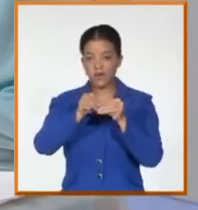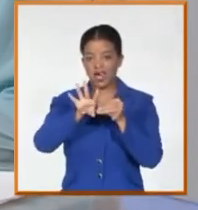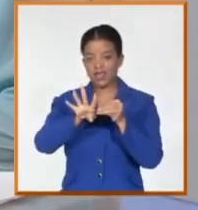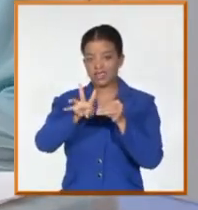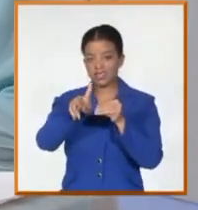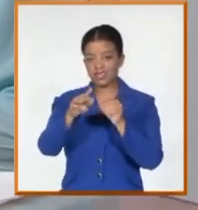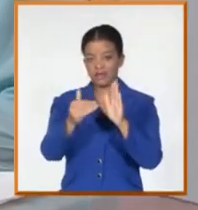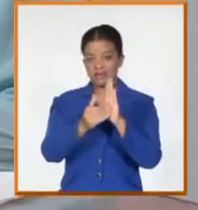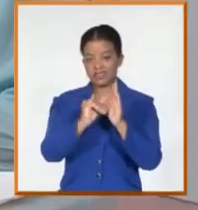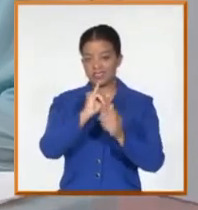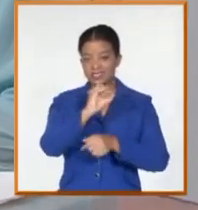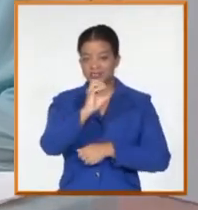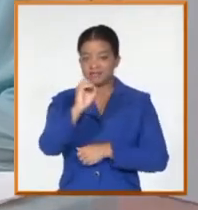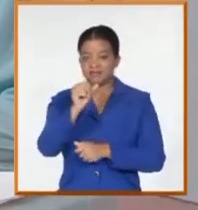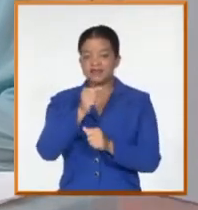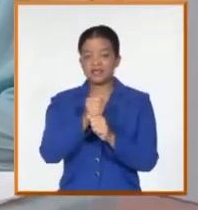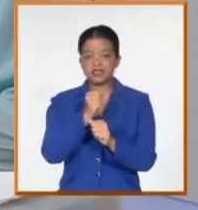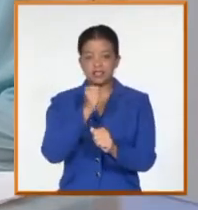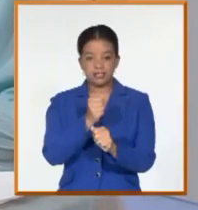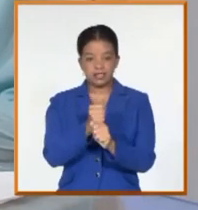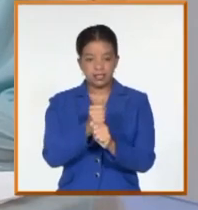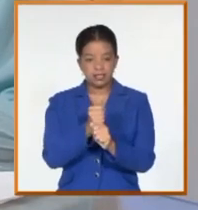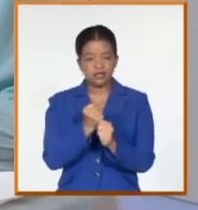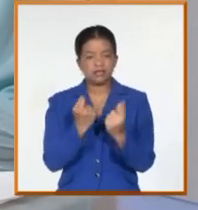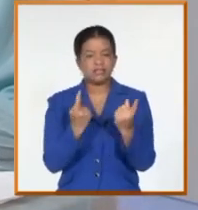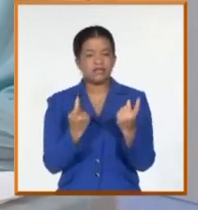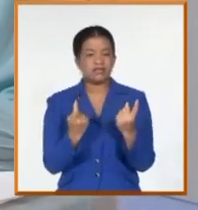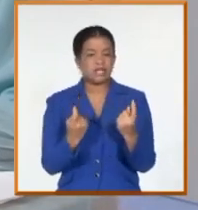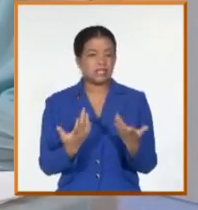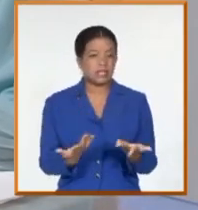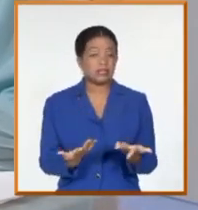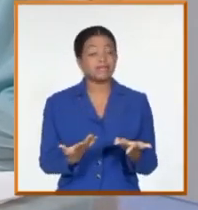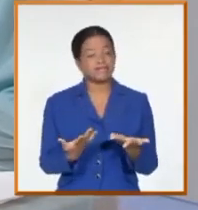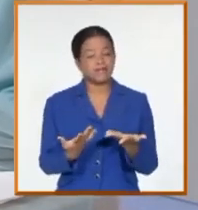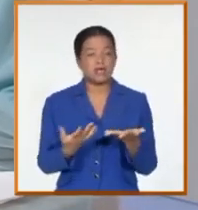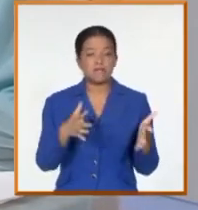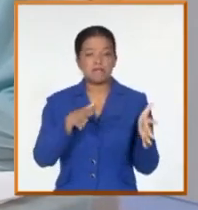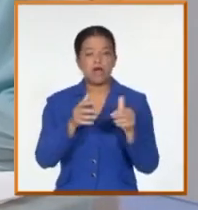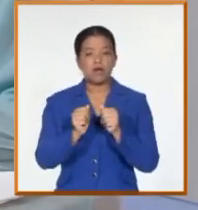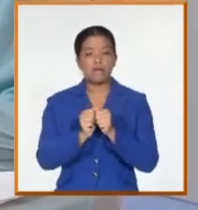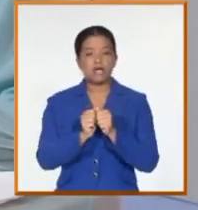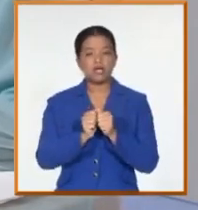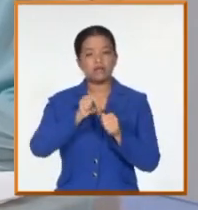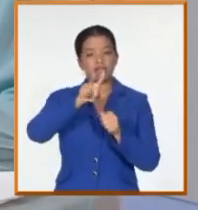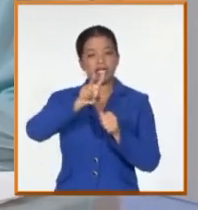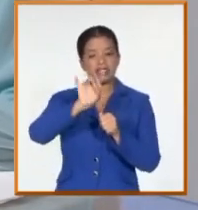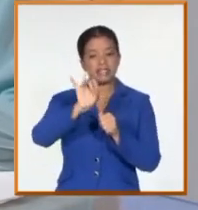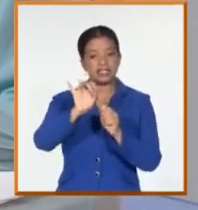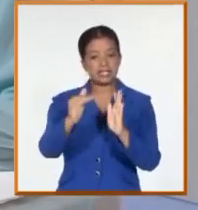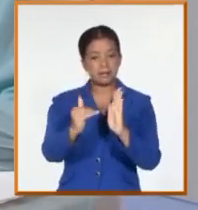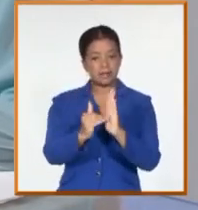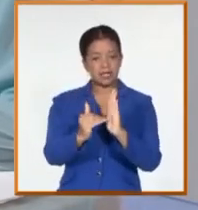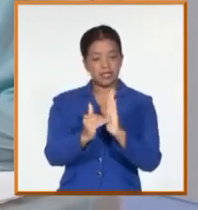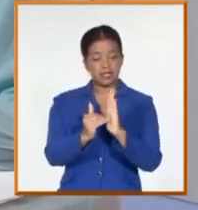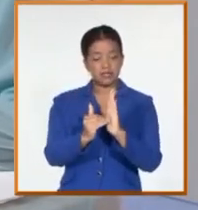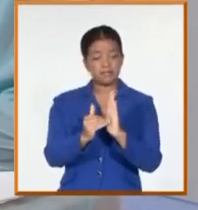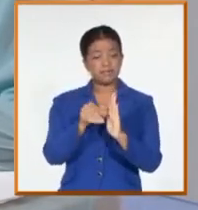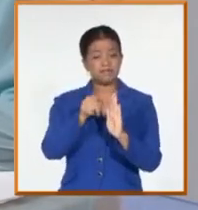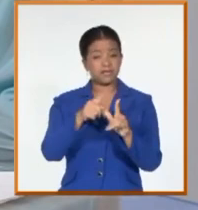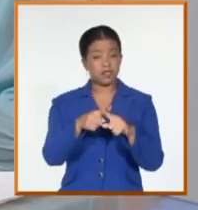trabajadores todavía ahí no está faltando alrededor de unos 27.000 Esto está por supuesto a